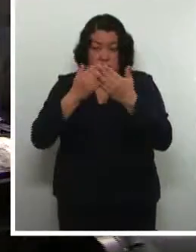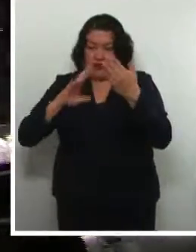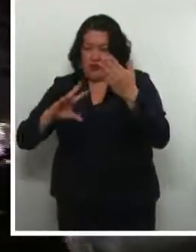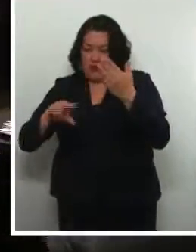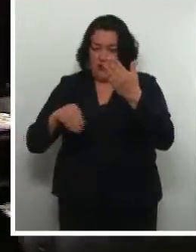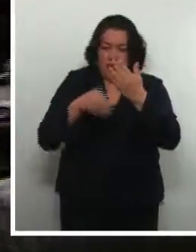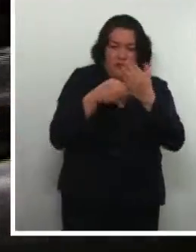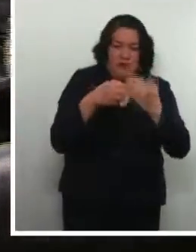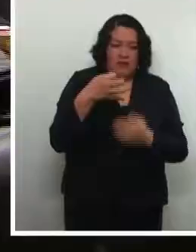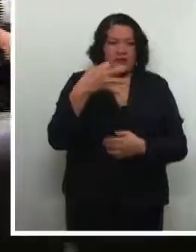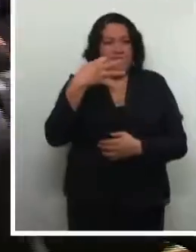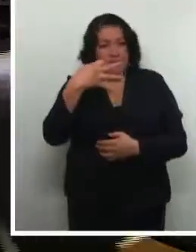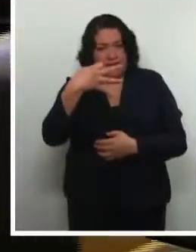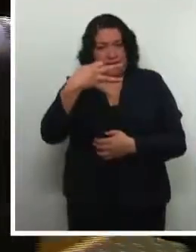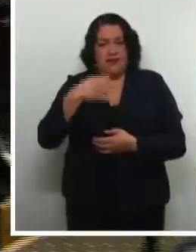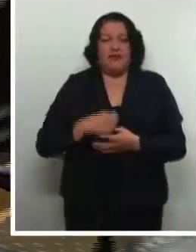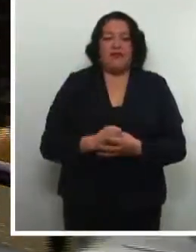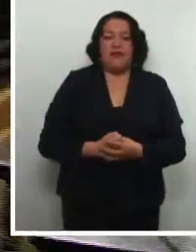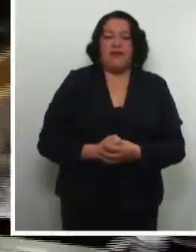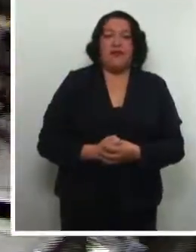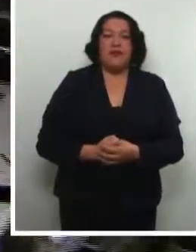3.